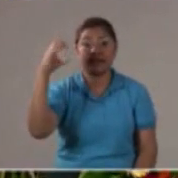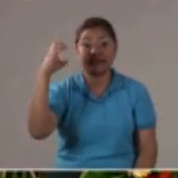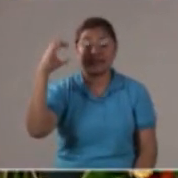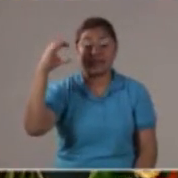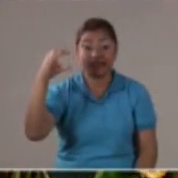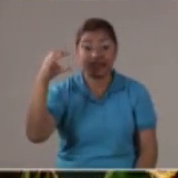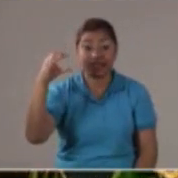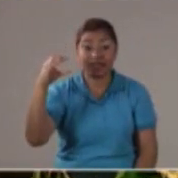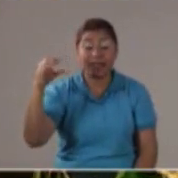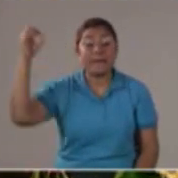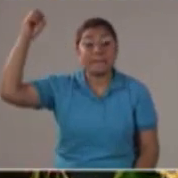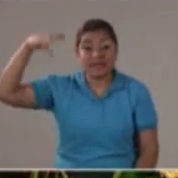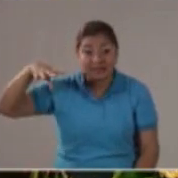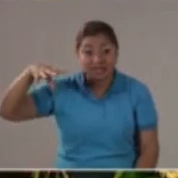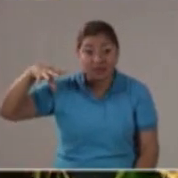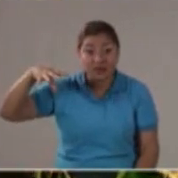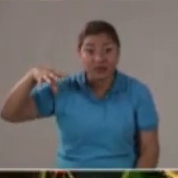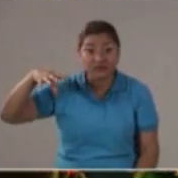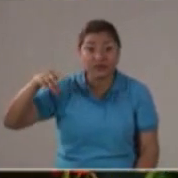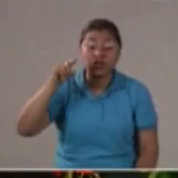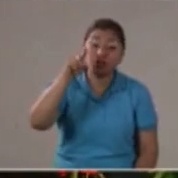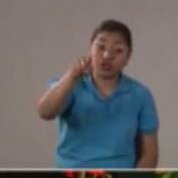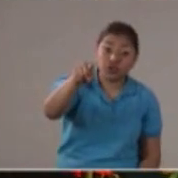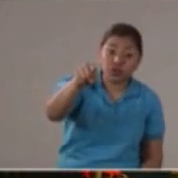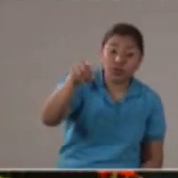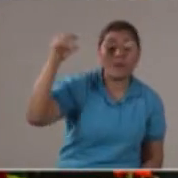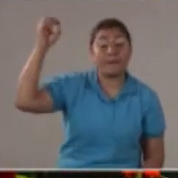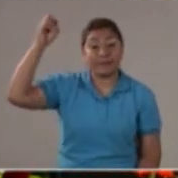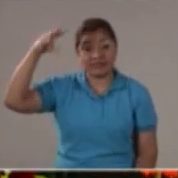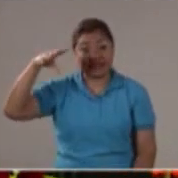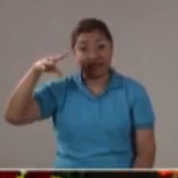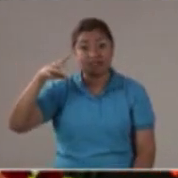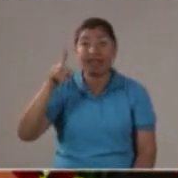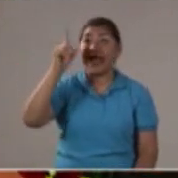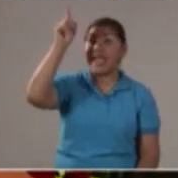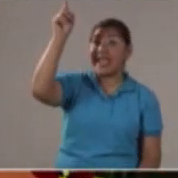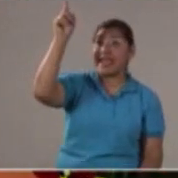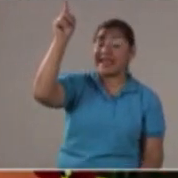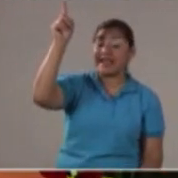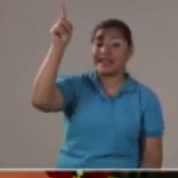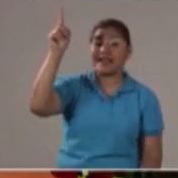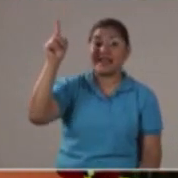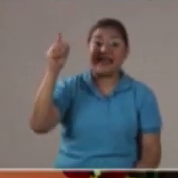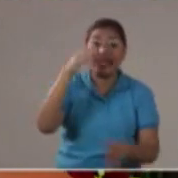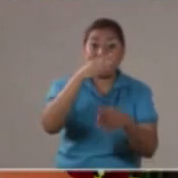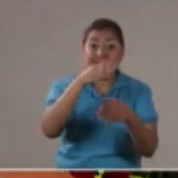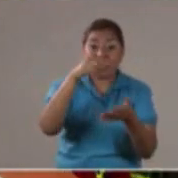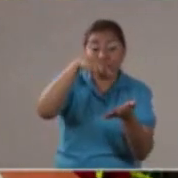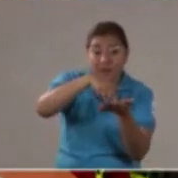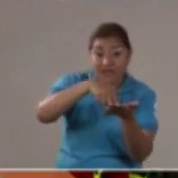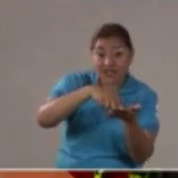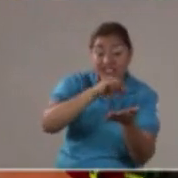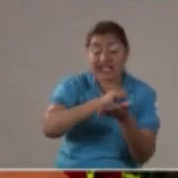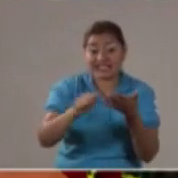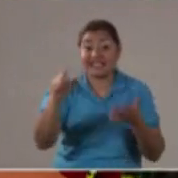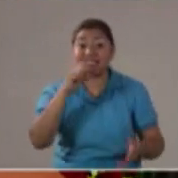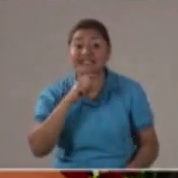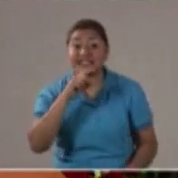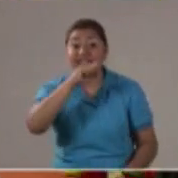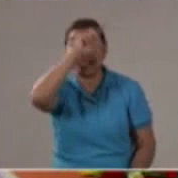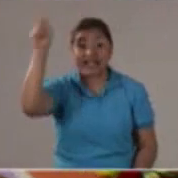virtuoso. Tú bendices, de por medio está la Santa Cena, te